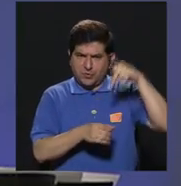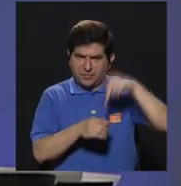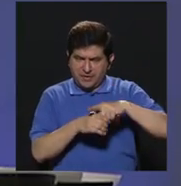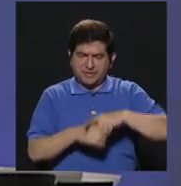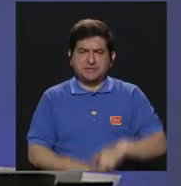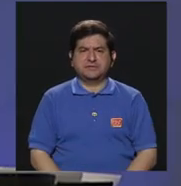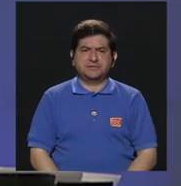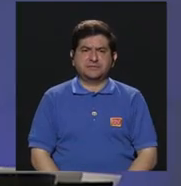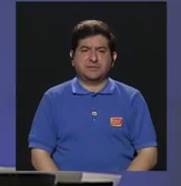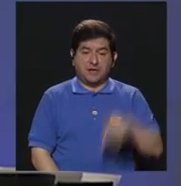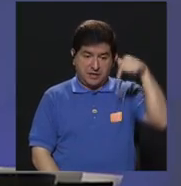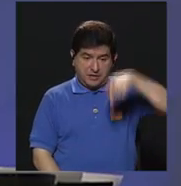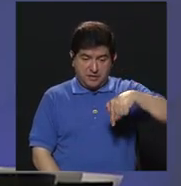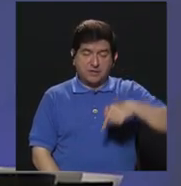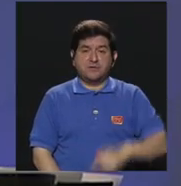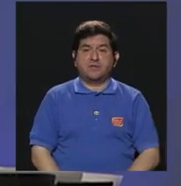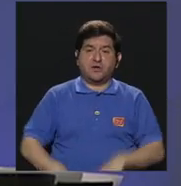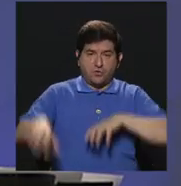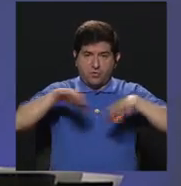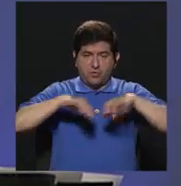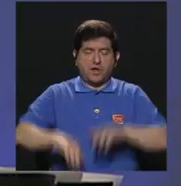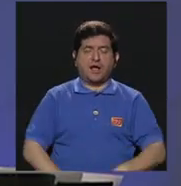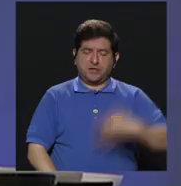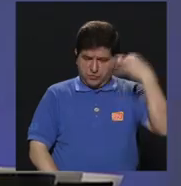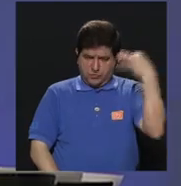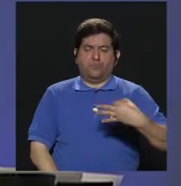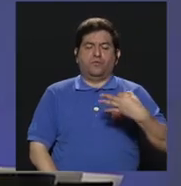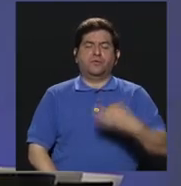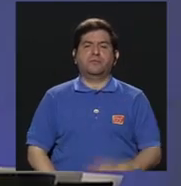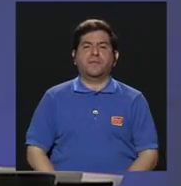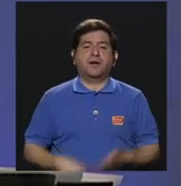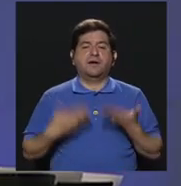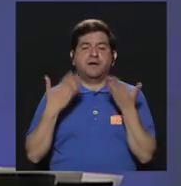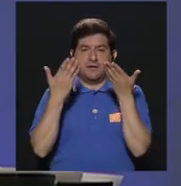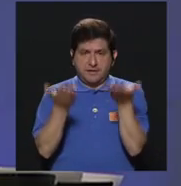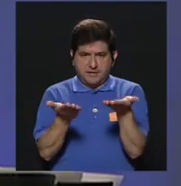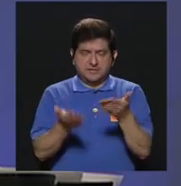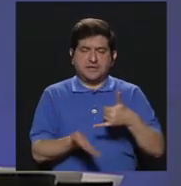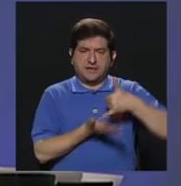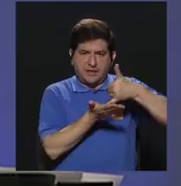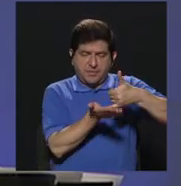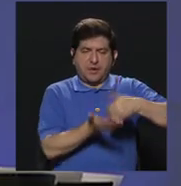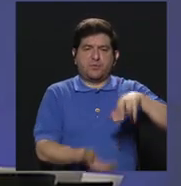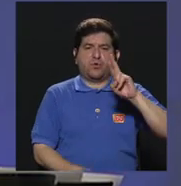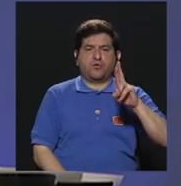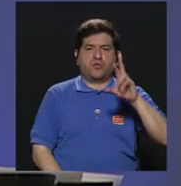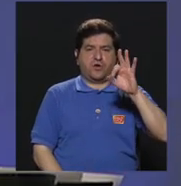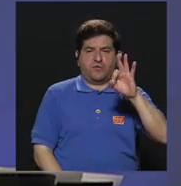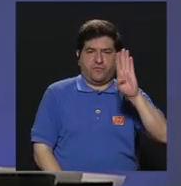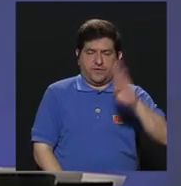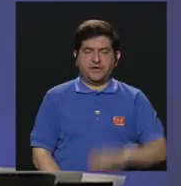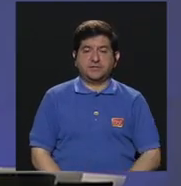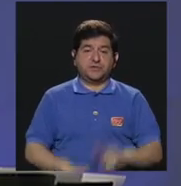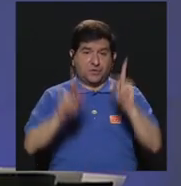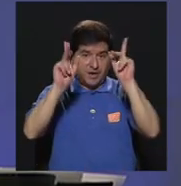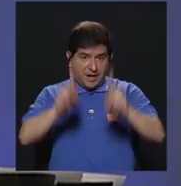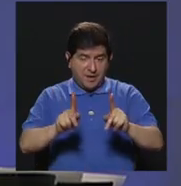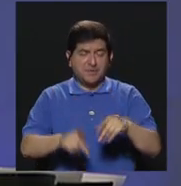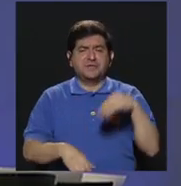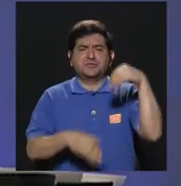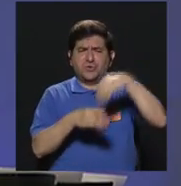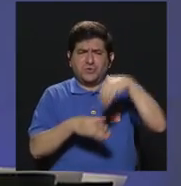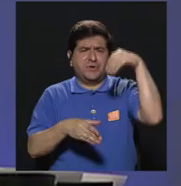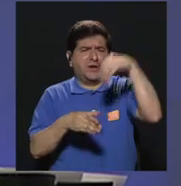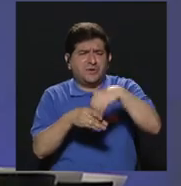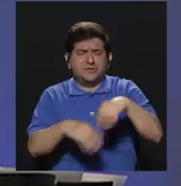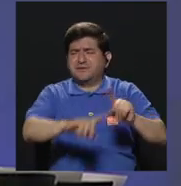esta presente sesión solemne en la que se hace entrega el premio Rodrigo Facio a una persona que ha contribuido